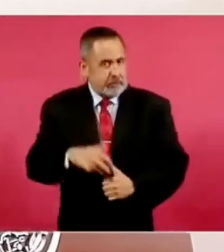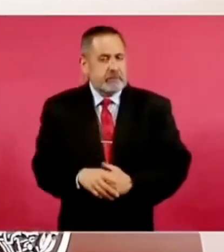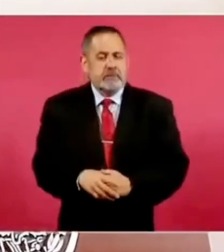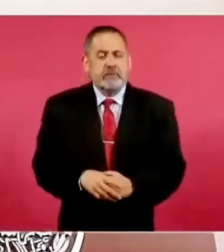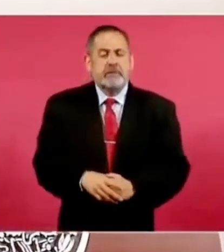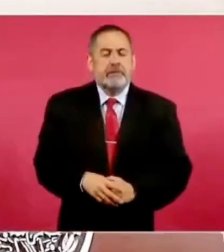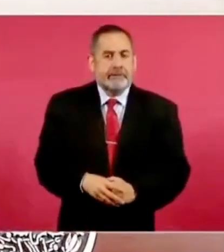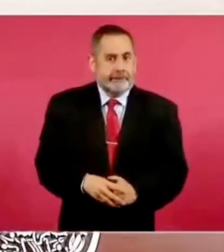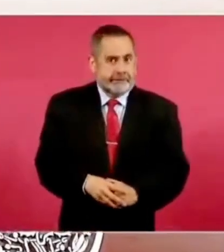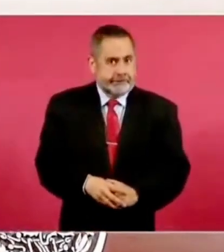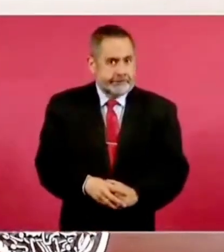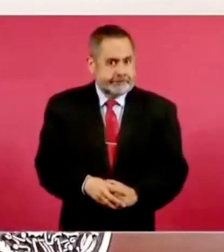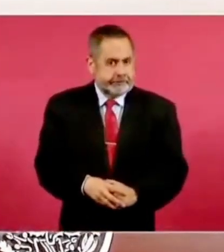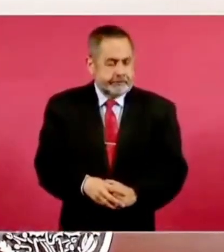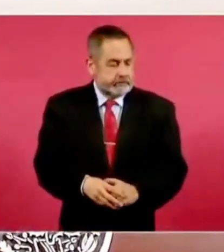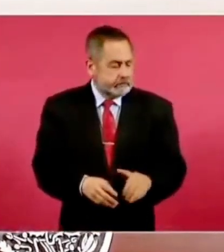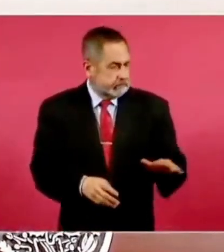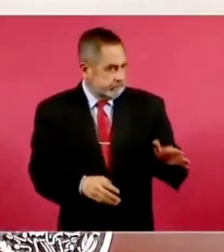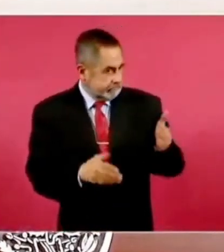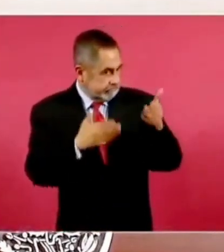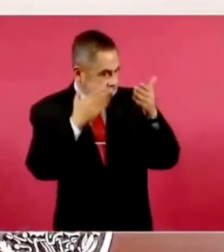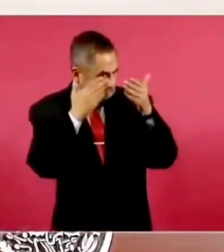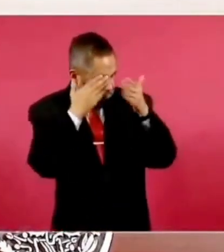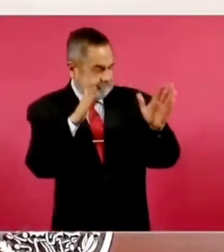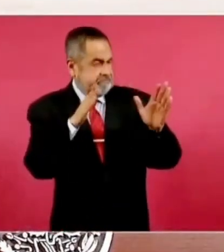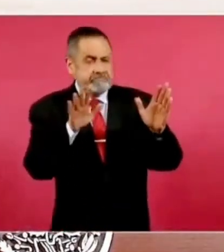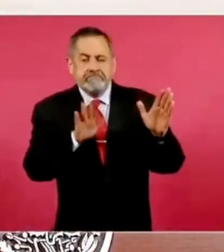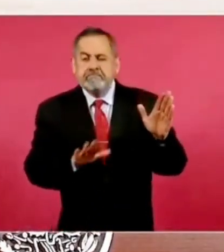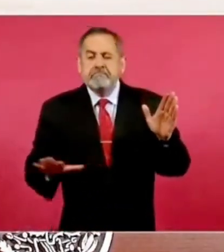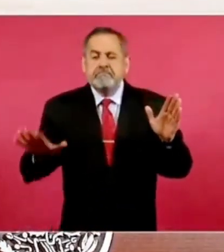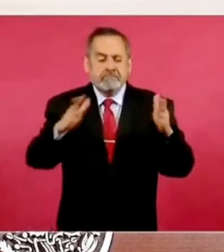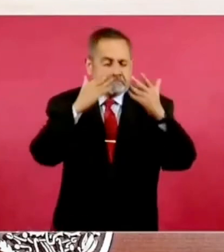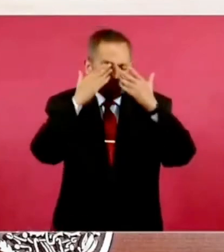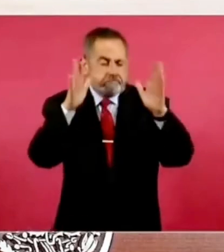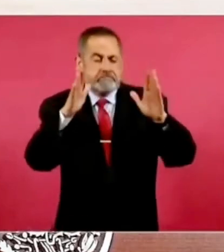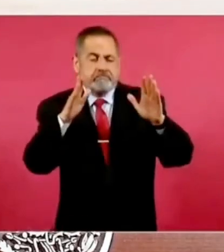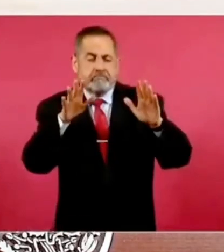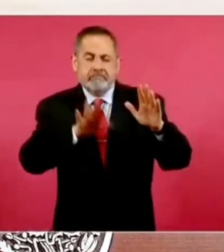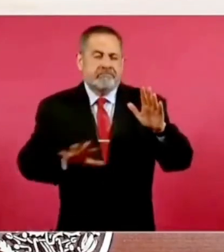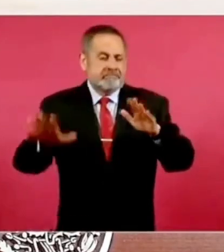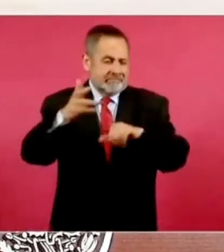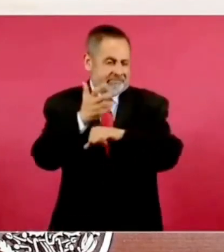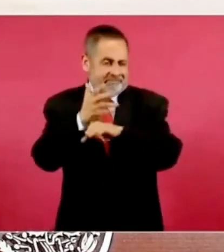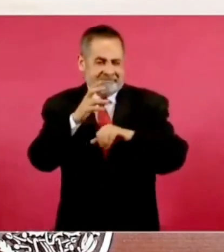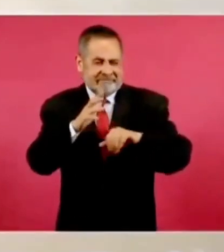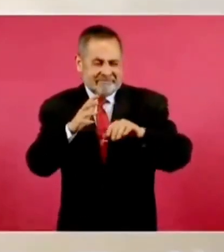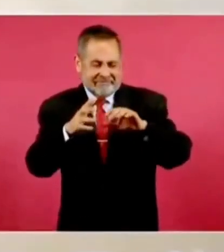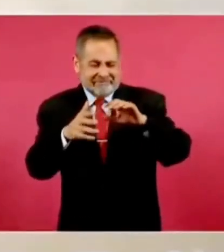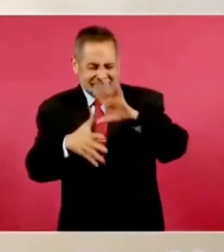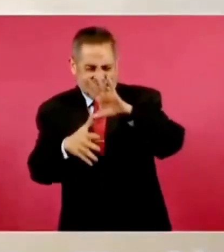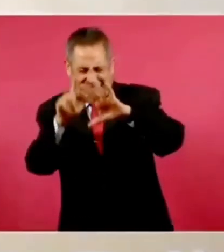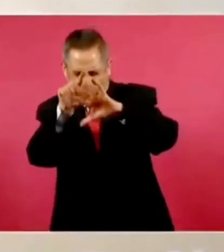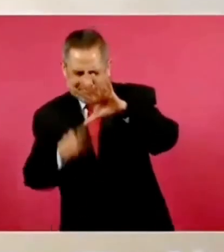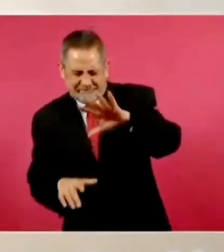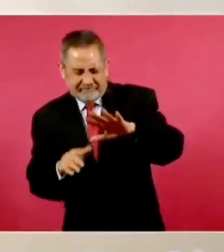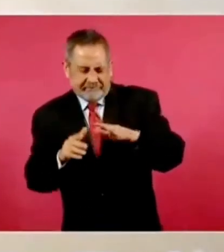abrid los ojos, americanos, no os dejéis